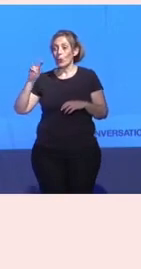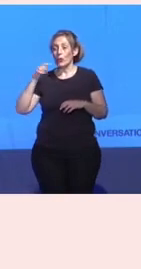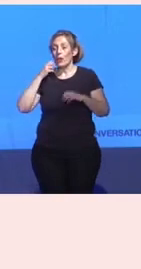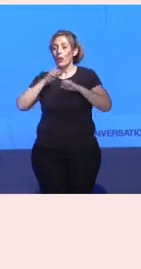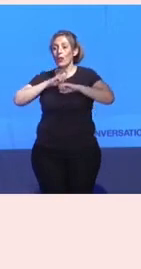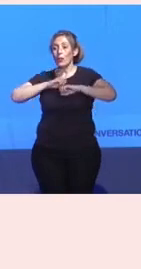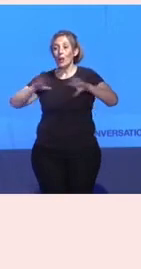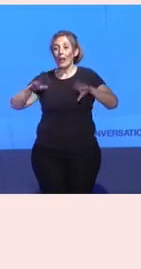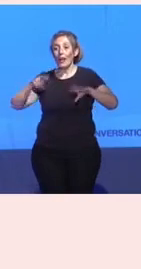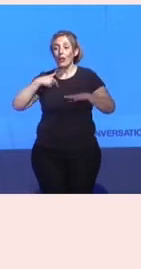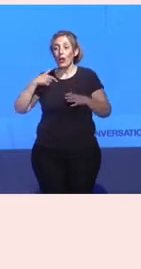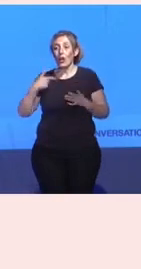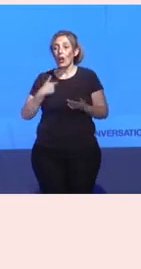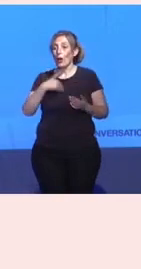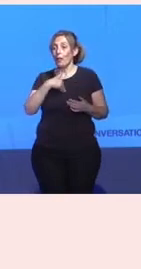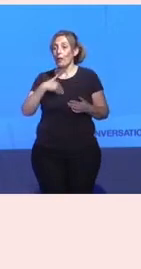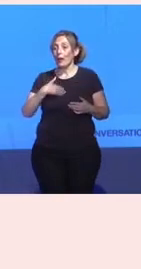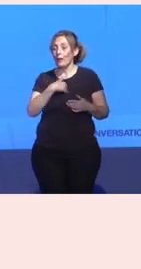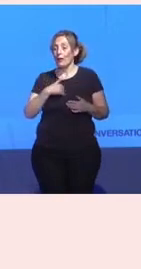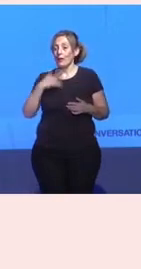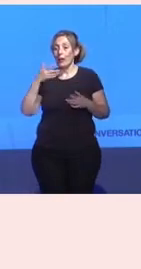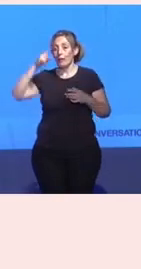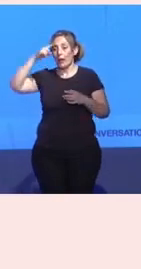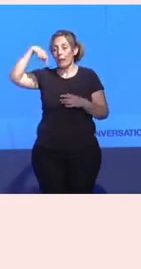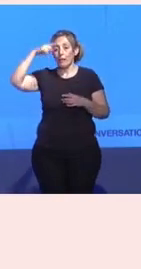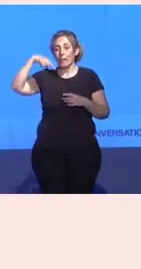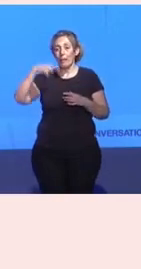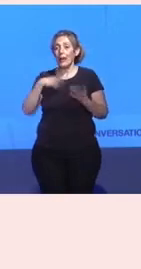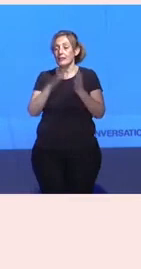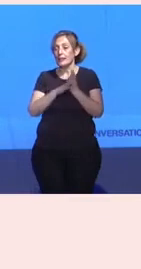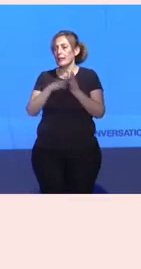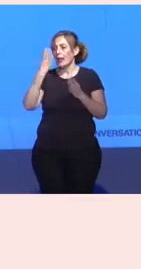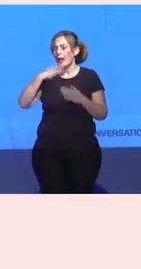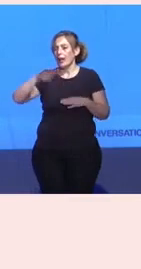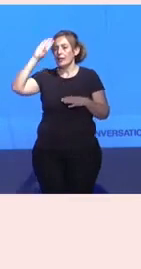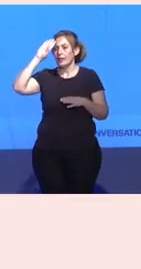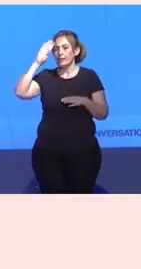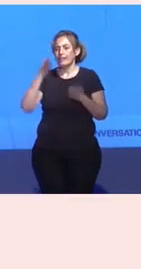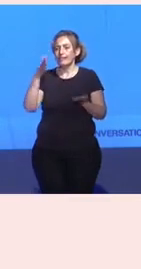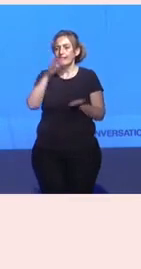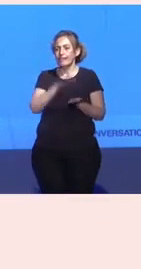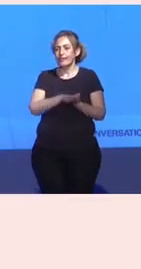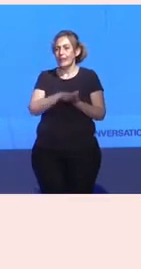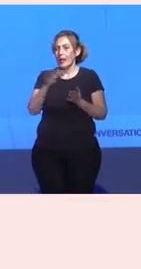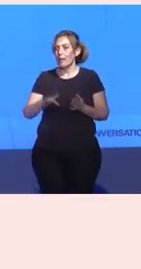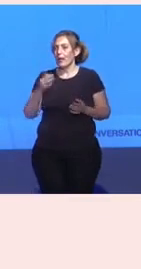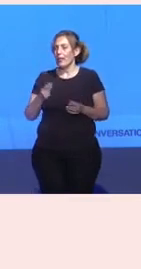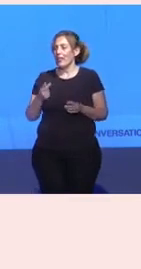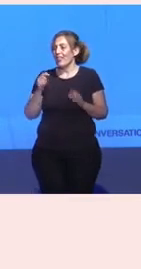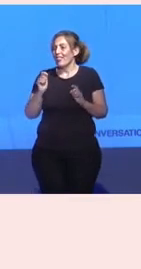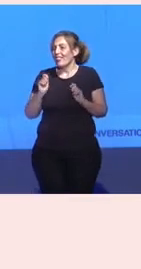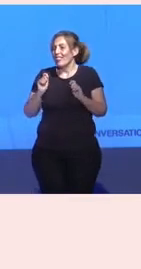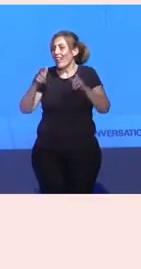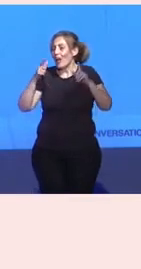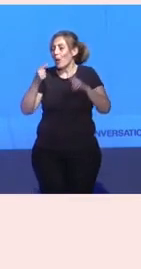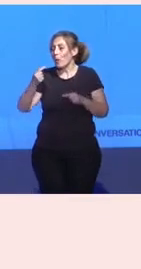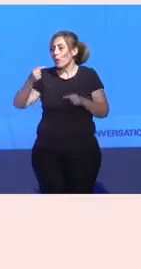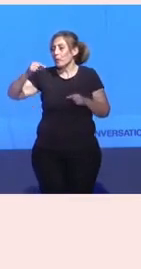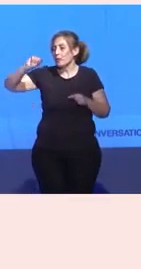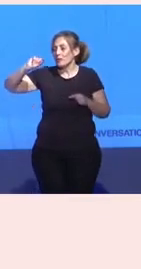divulgadora el máster de Antropología forense y le va a dar un toque de filología inglesa Para contarnos